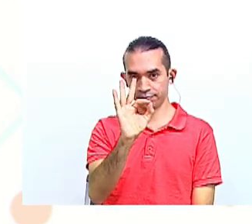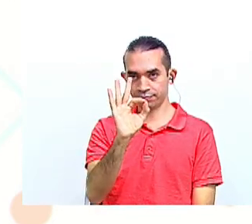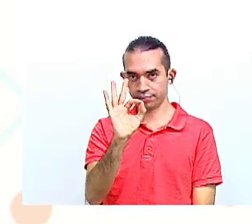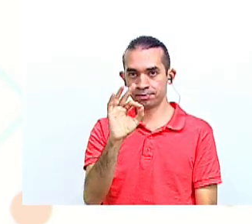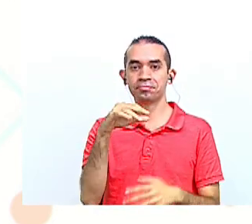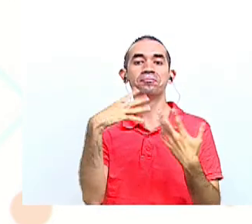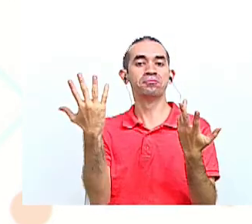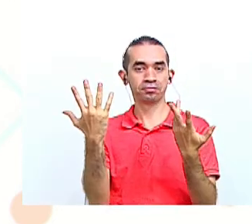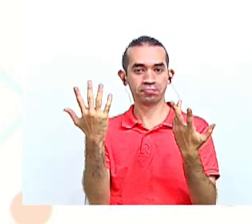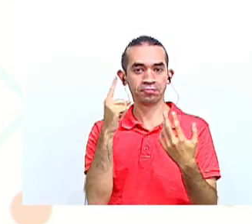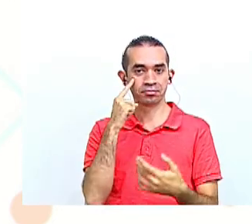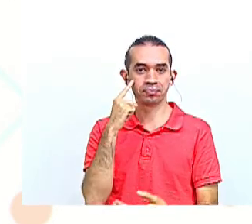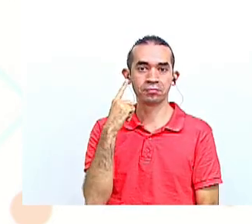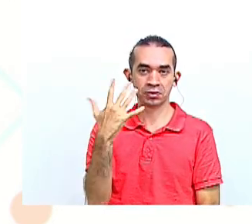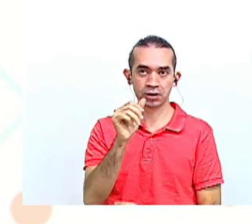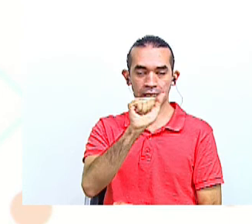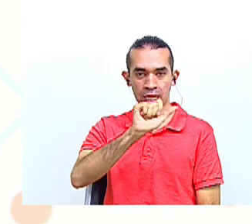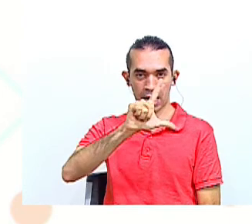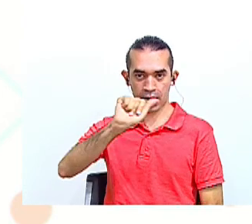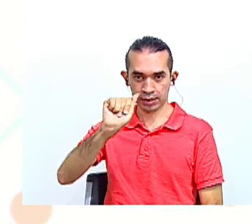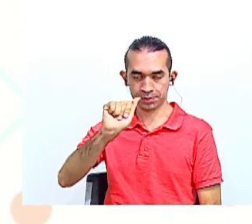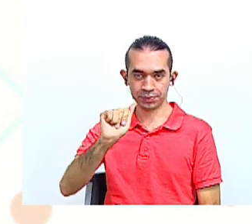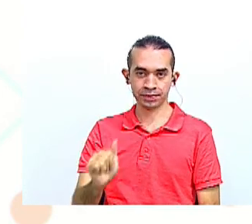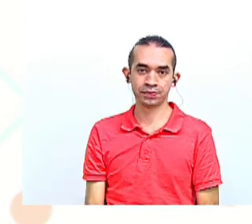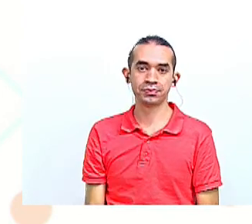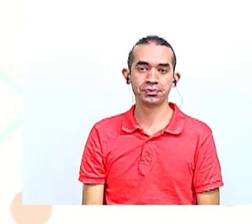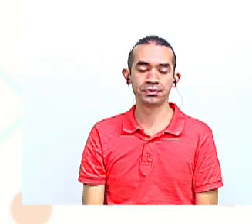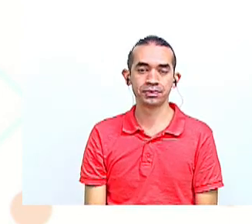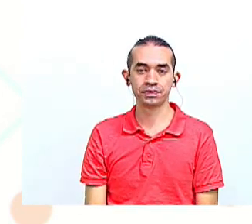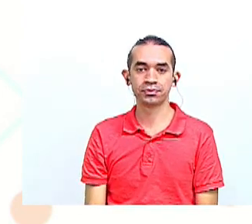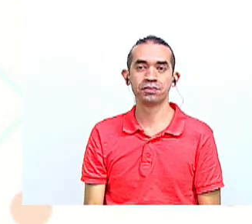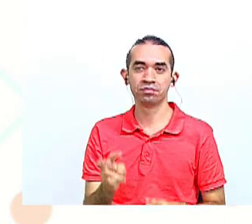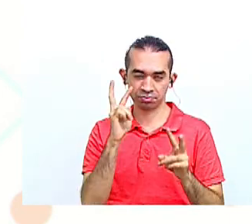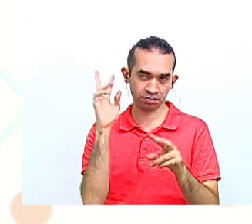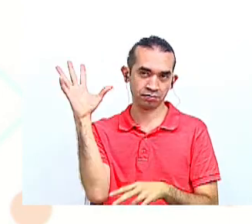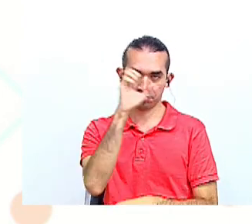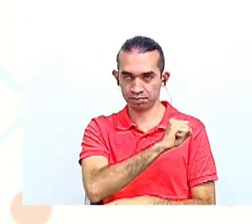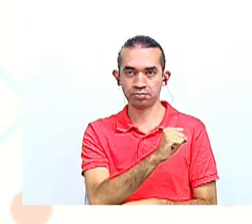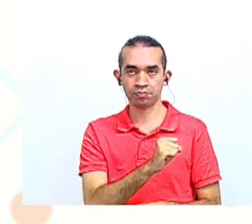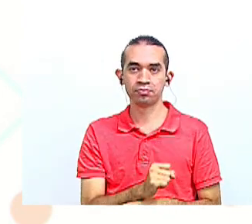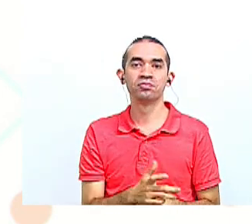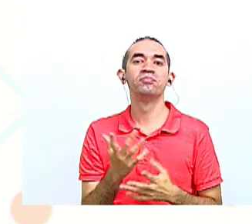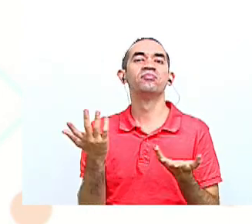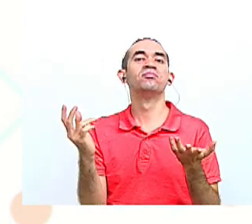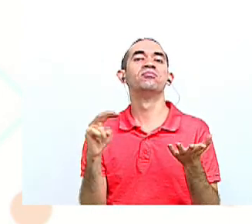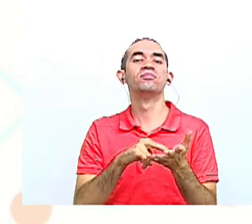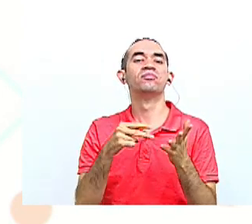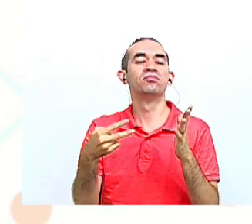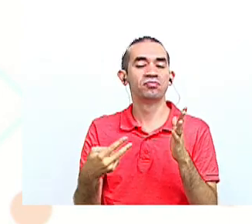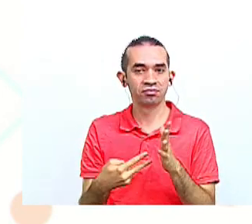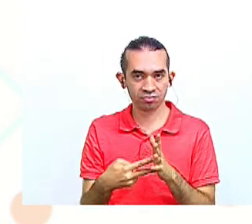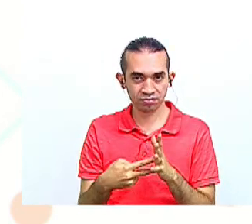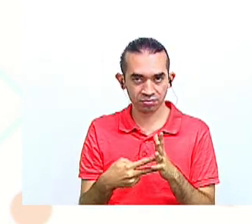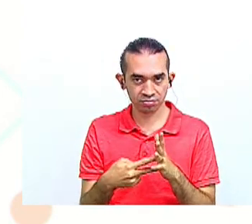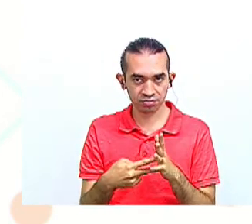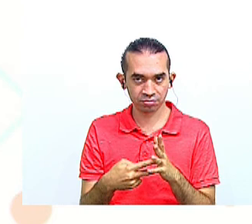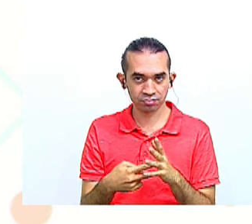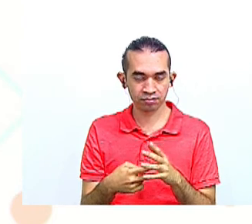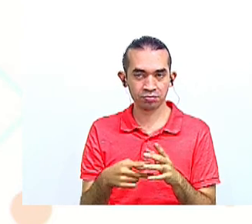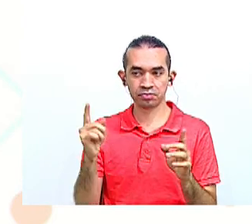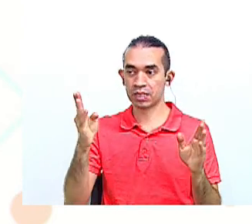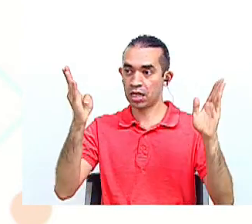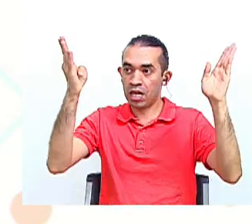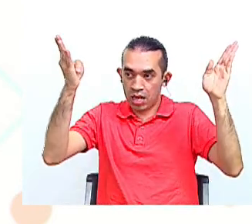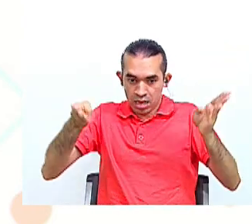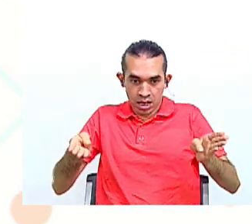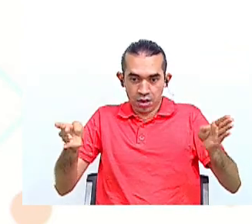el criterio ALA. ¿Qué encontramos? Encontramos dos ángulos y el lado comprendido entre